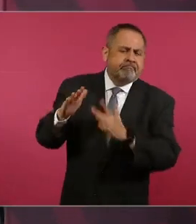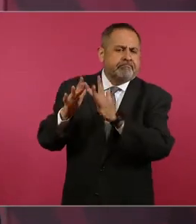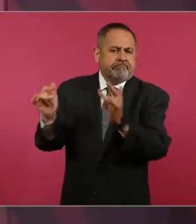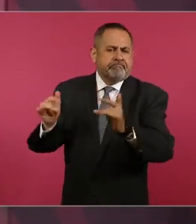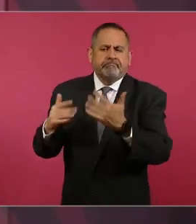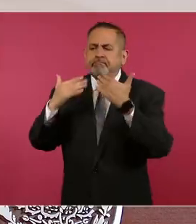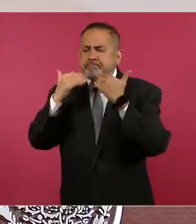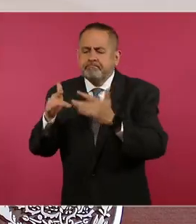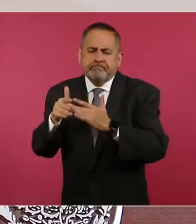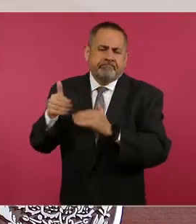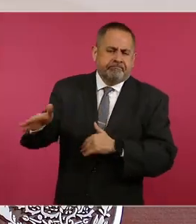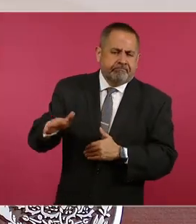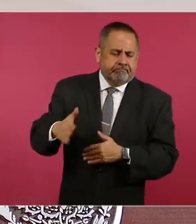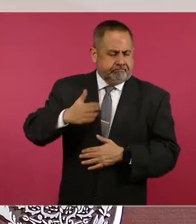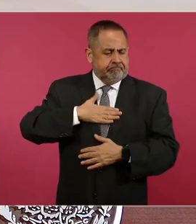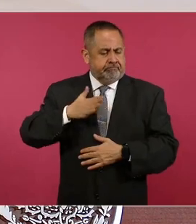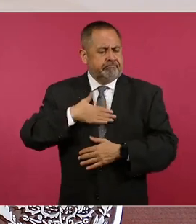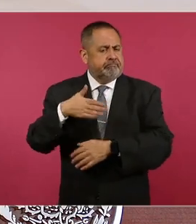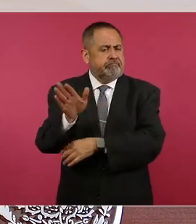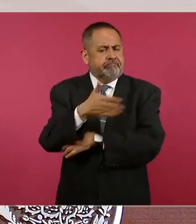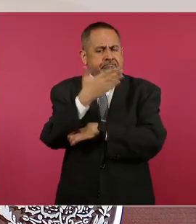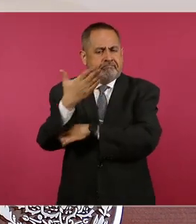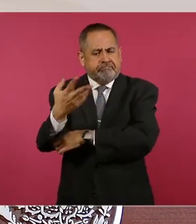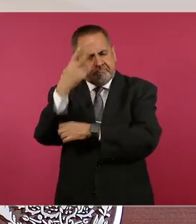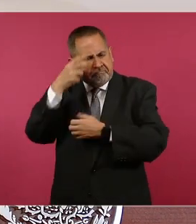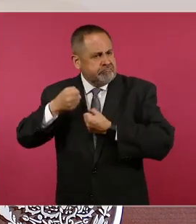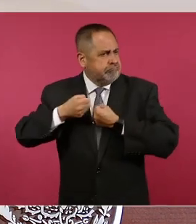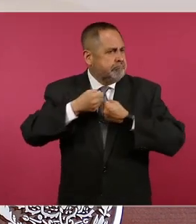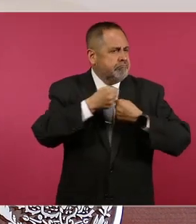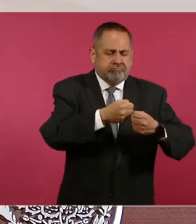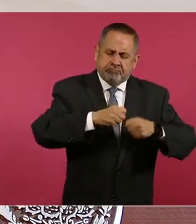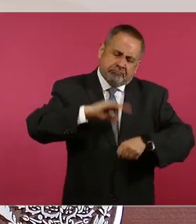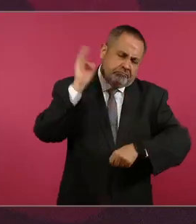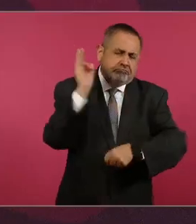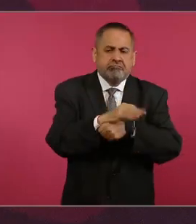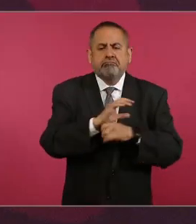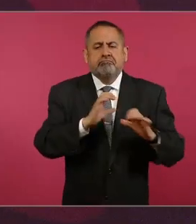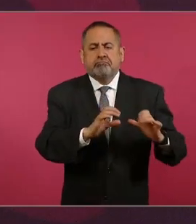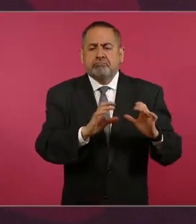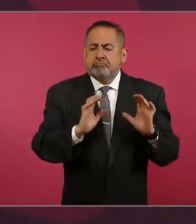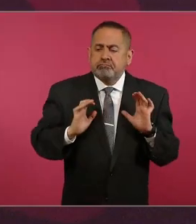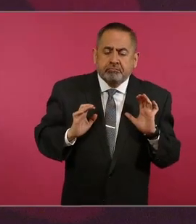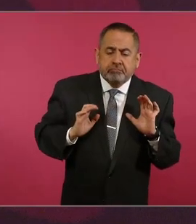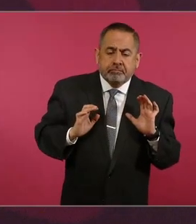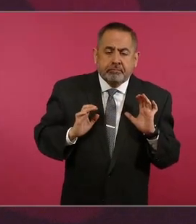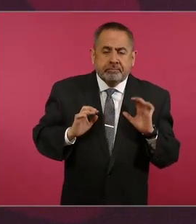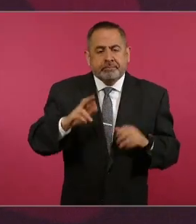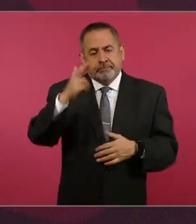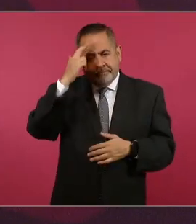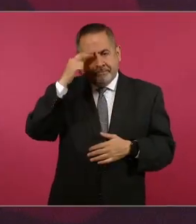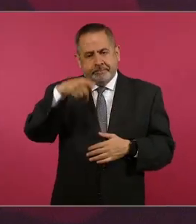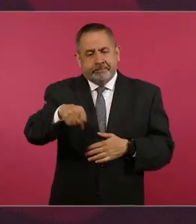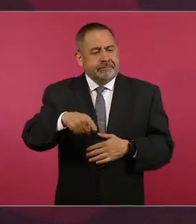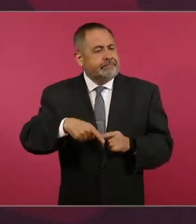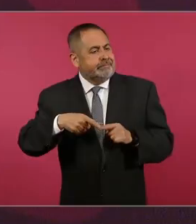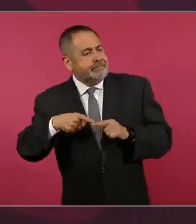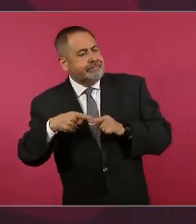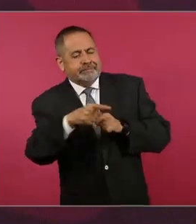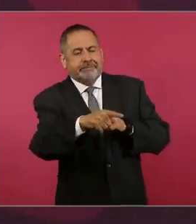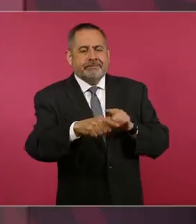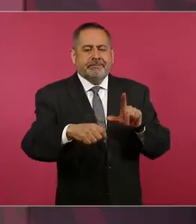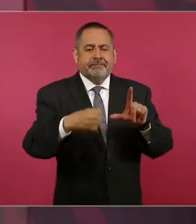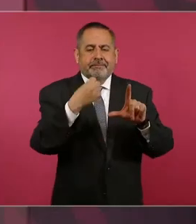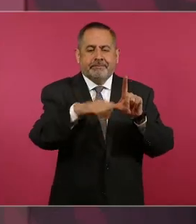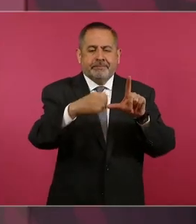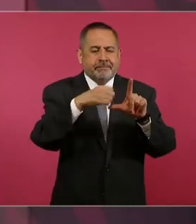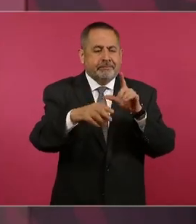la bandera de nuestra República en lo que antes se llamaba Paso del Norte y hoy